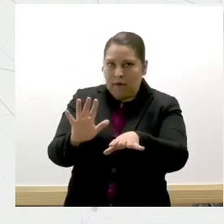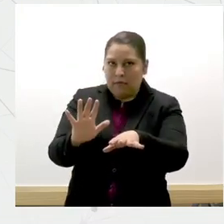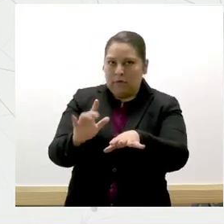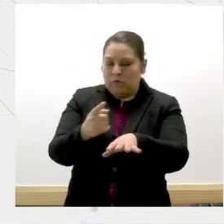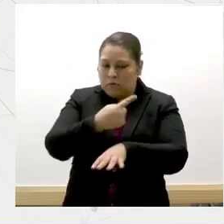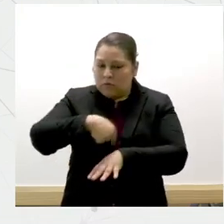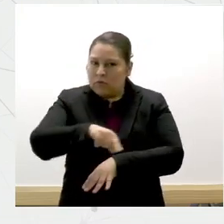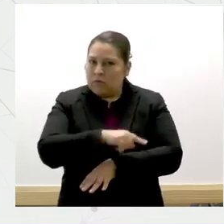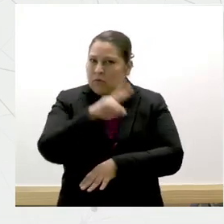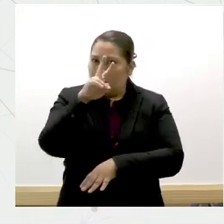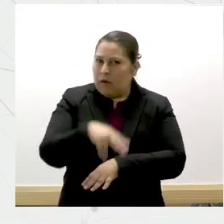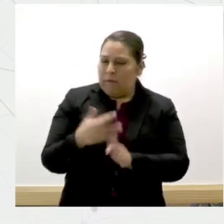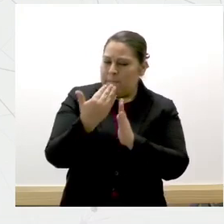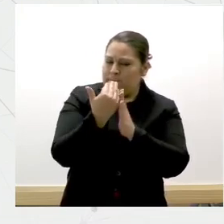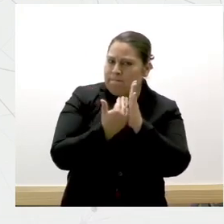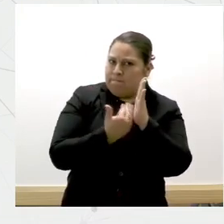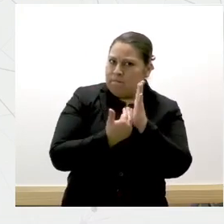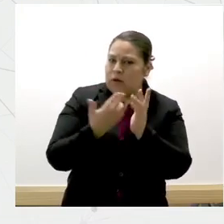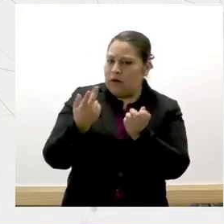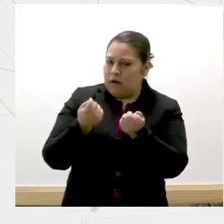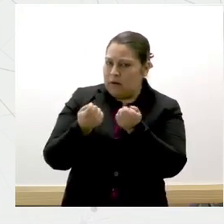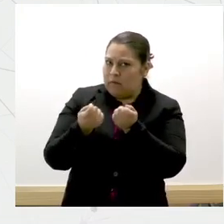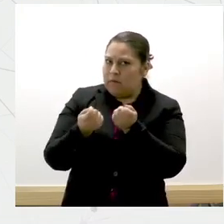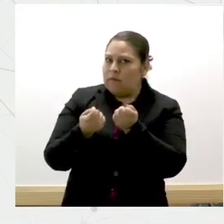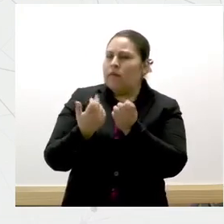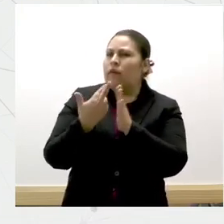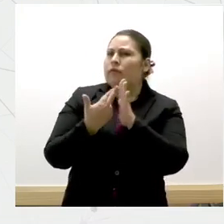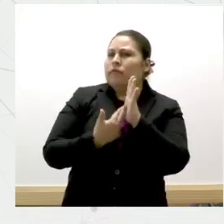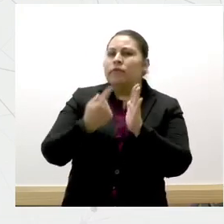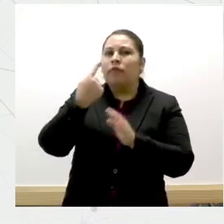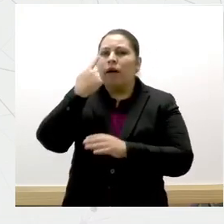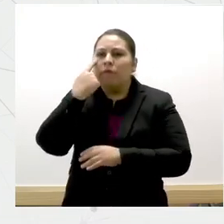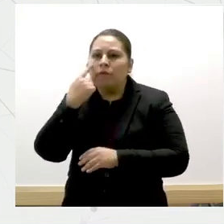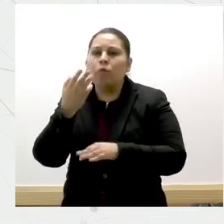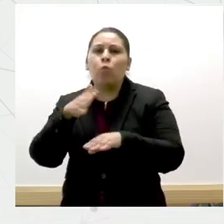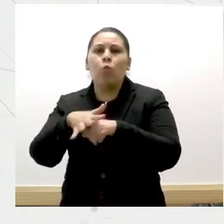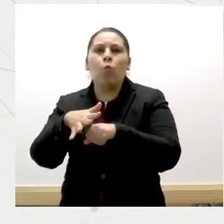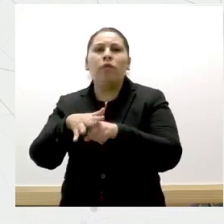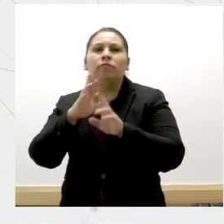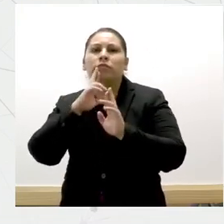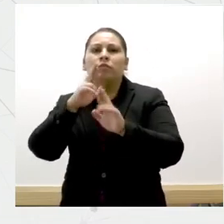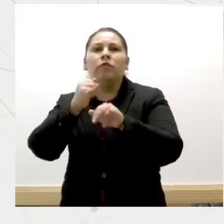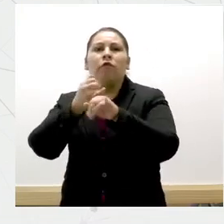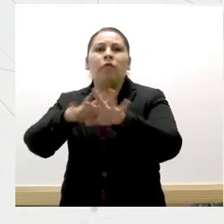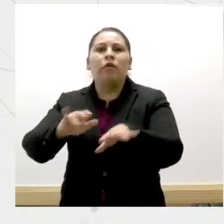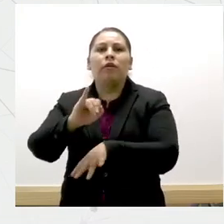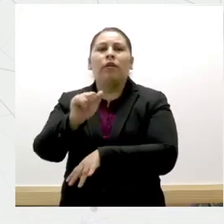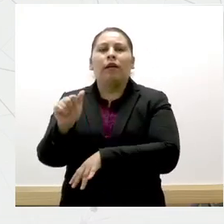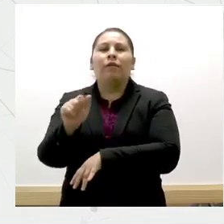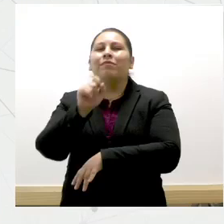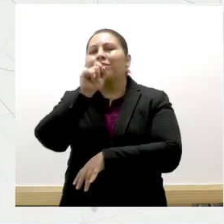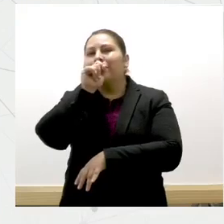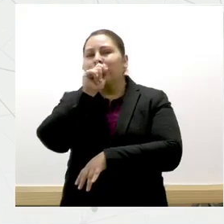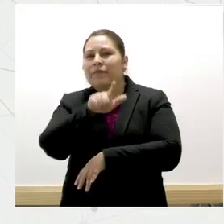momento hay un contenido generado por la IA que se identifique como tal, ¿no? El otro día, precisamente, en una prueba,